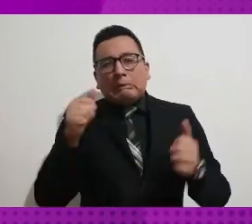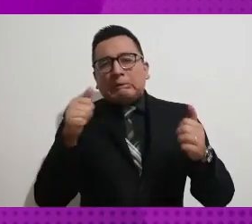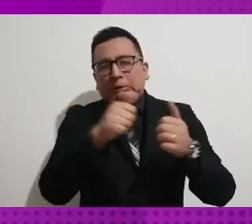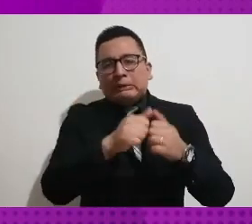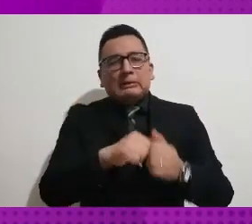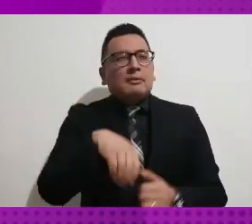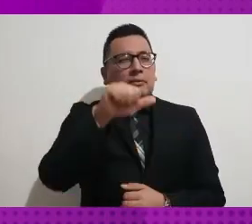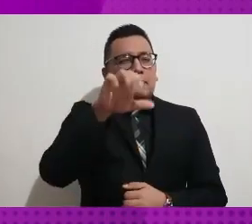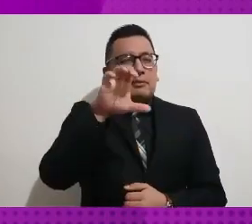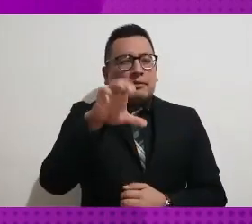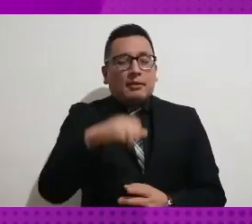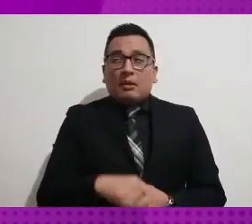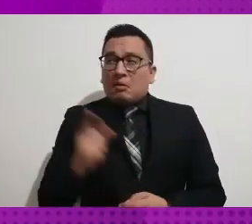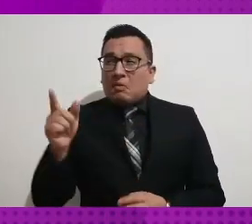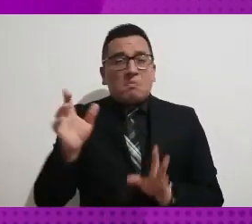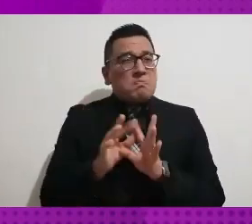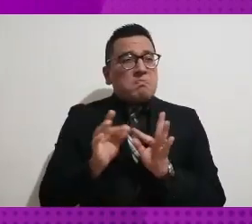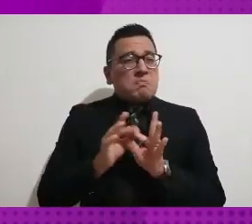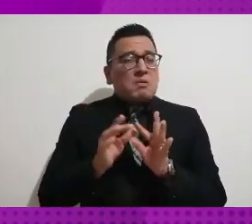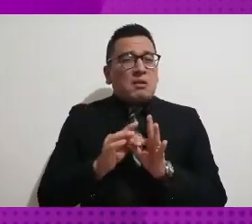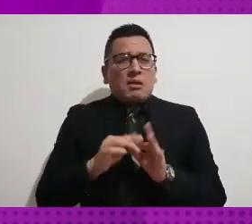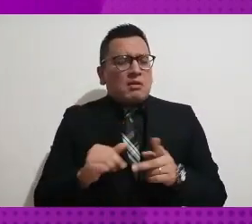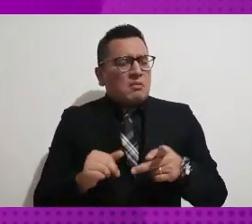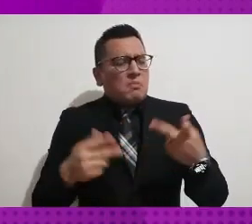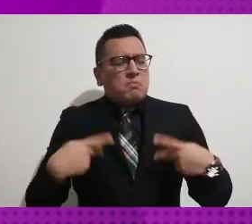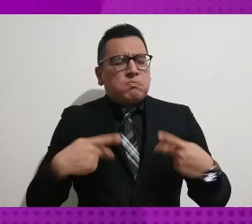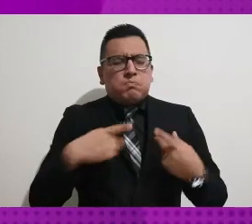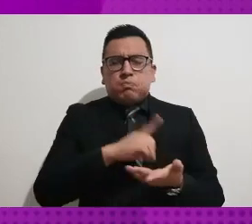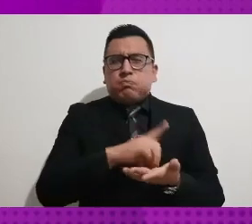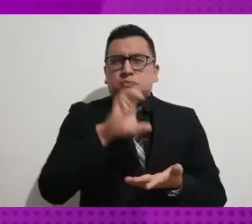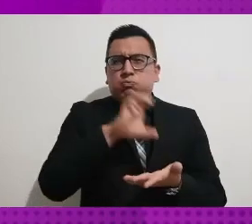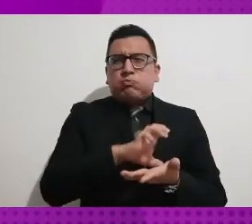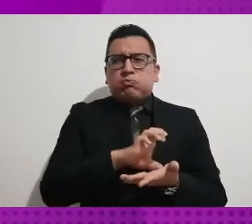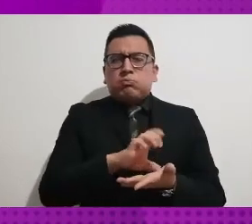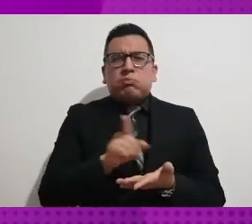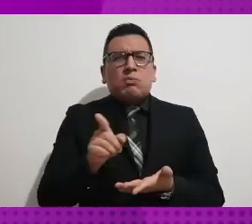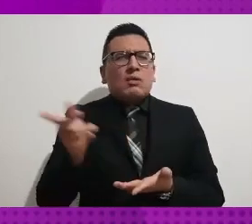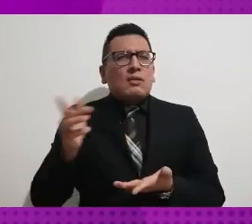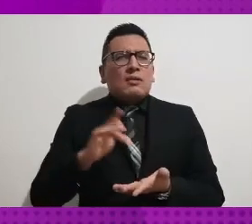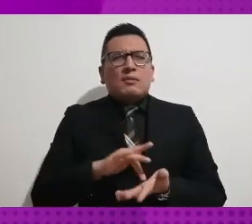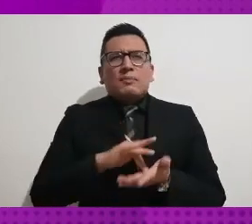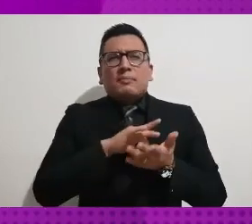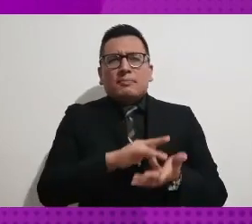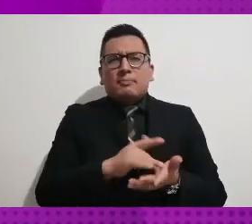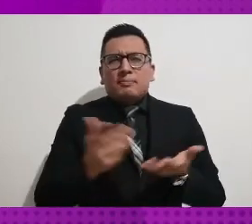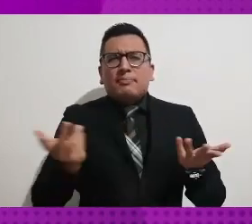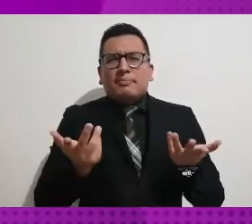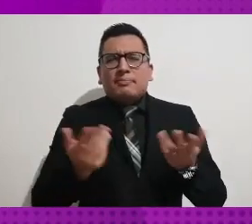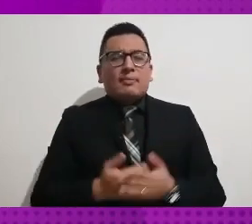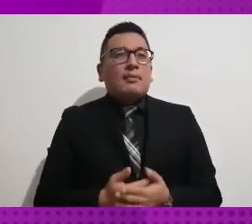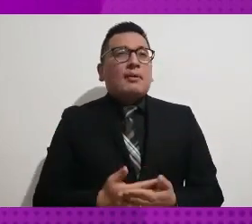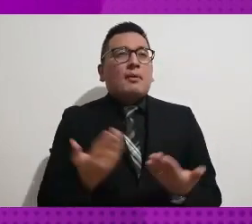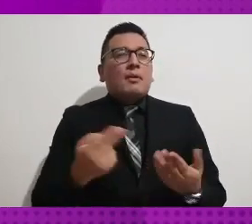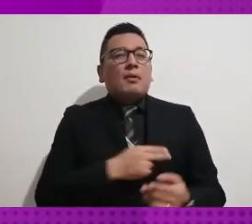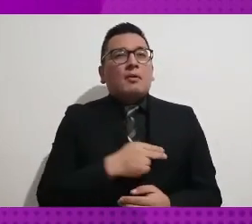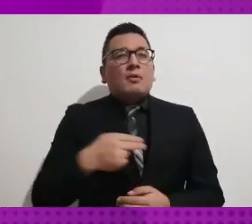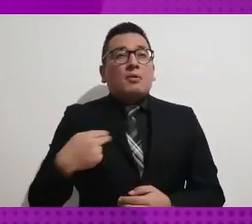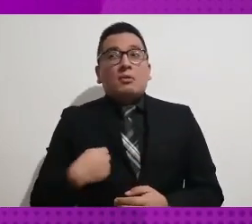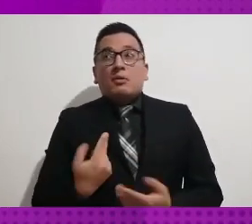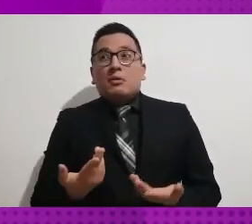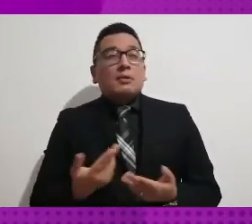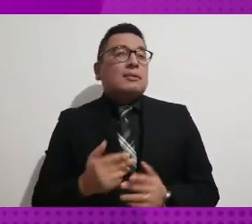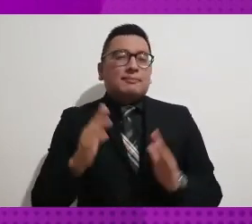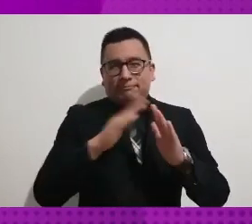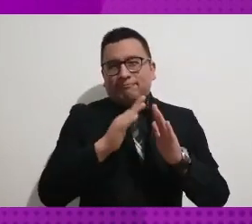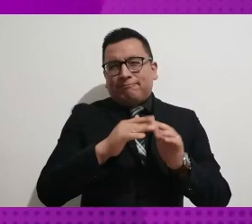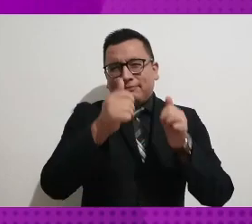del tema de acciones afirmativas para personas con discapacidad. En esta ocasión, pues estamos trabajando desde nuestras casas,